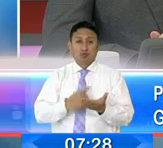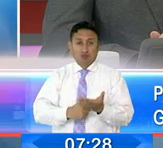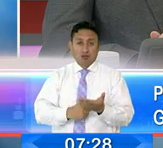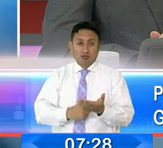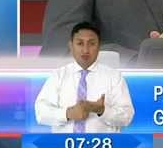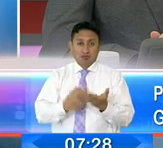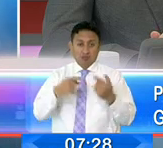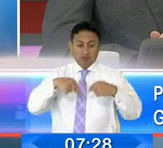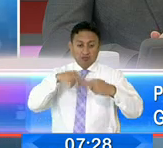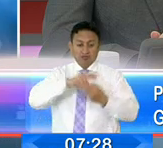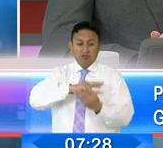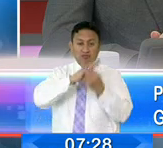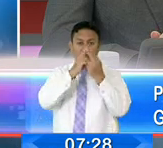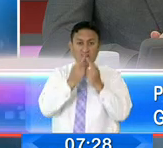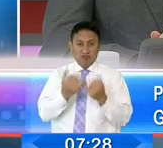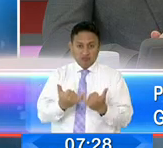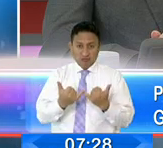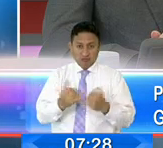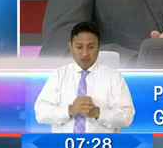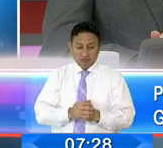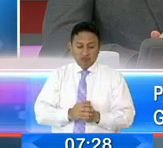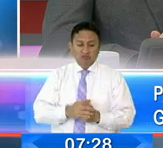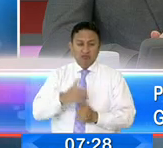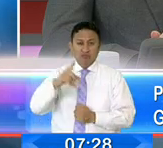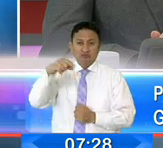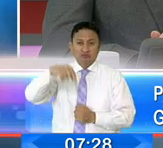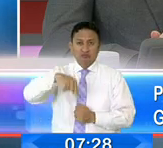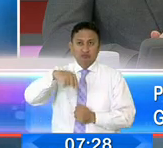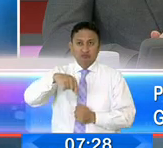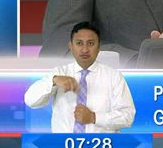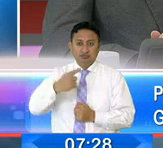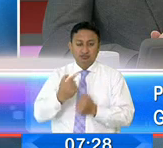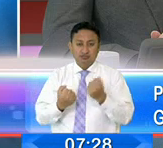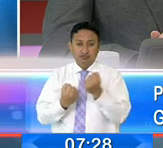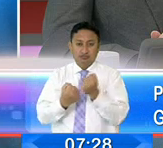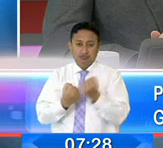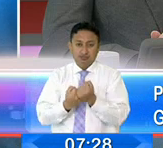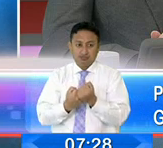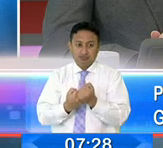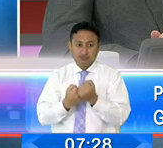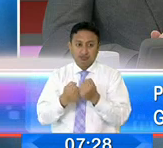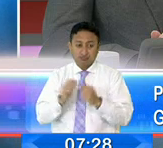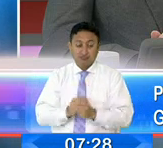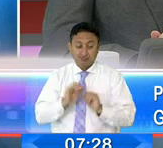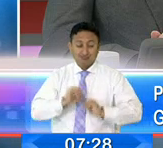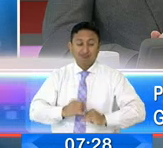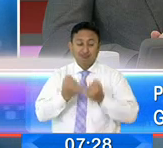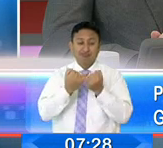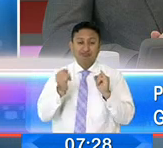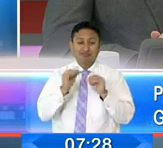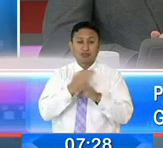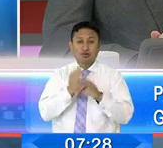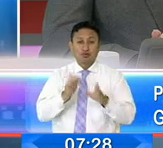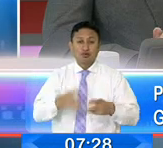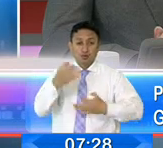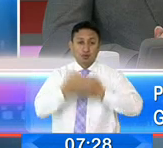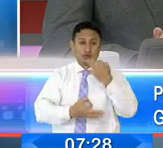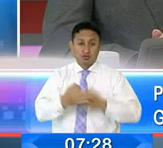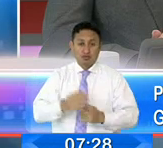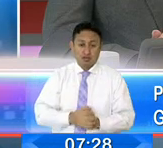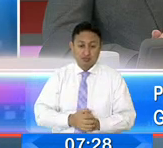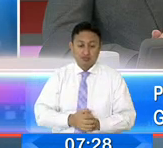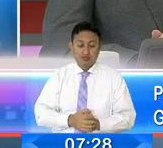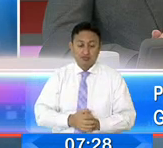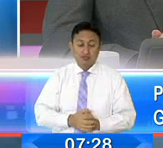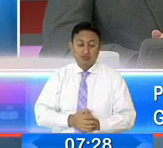en esta reforma le estamos apostando precisamente al fortalecimiento, a la independencia de la función judicial. Una